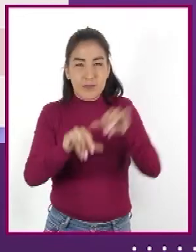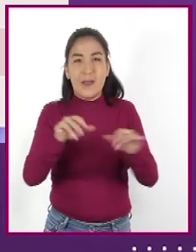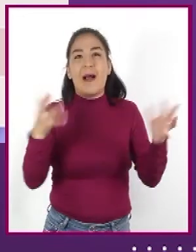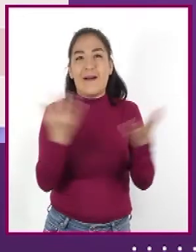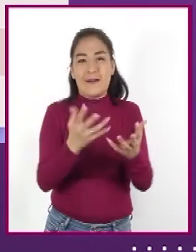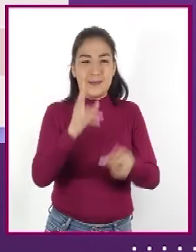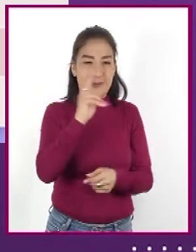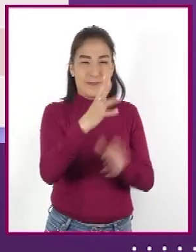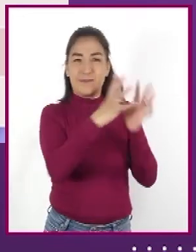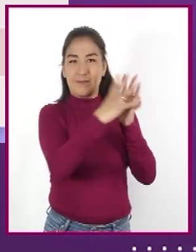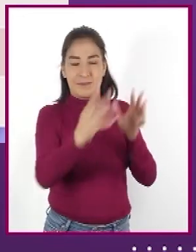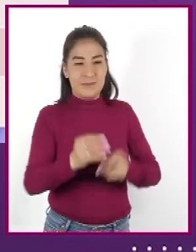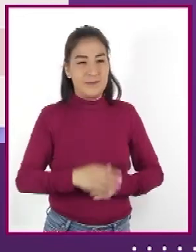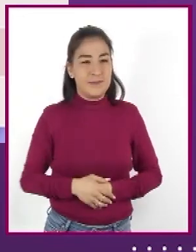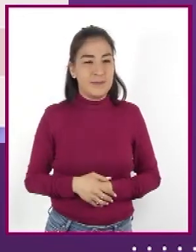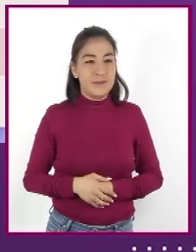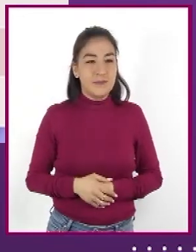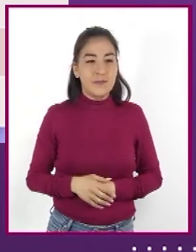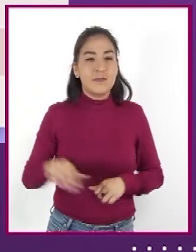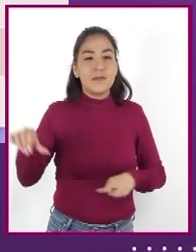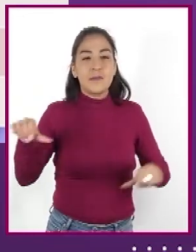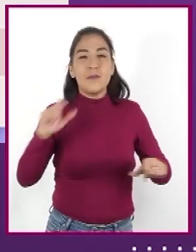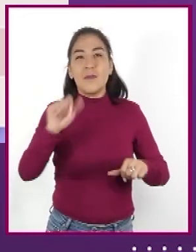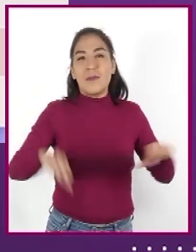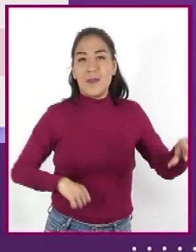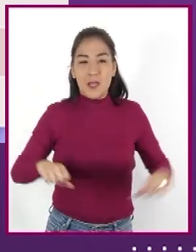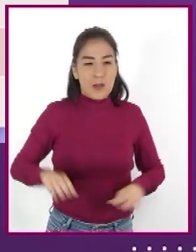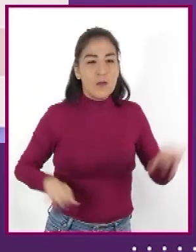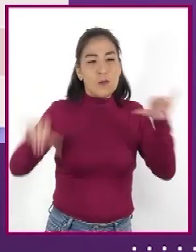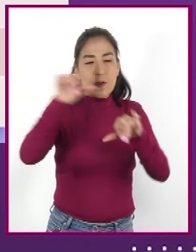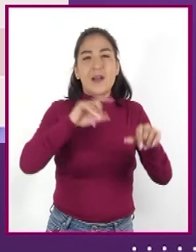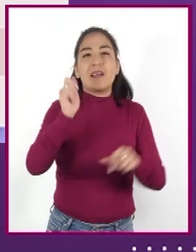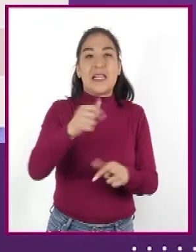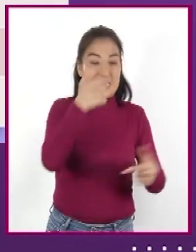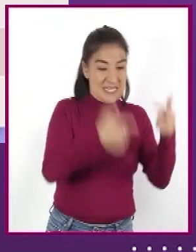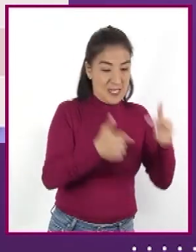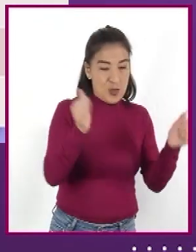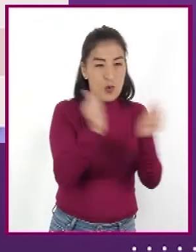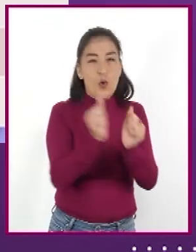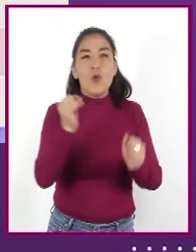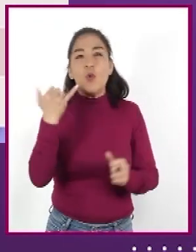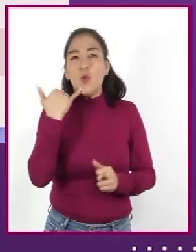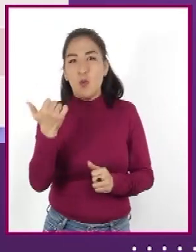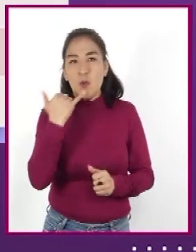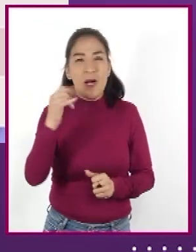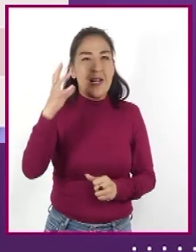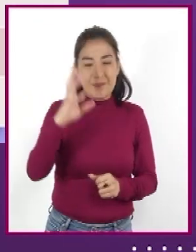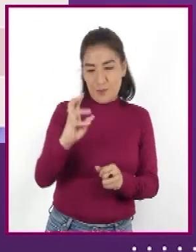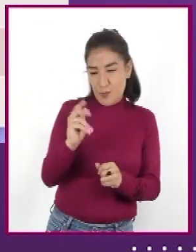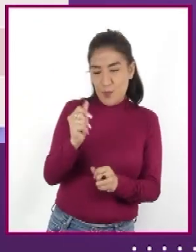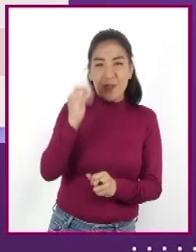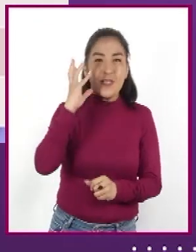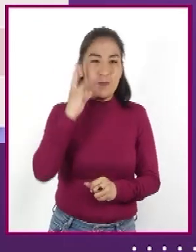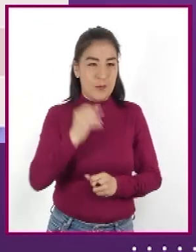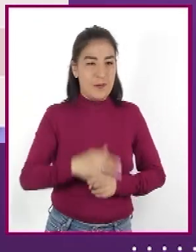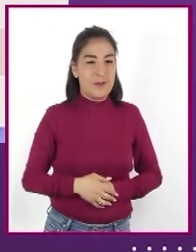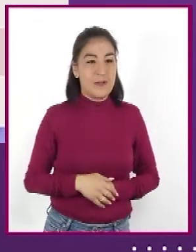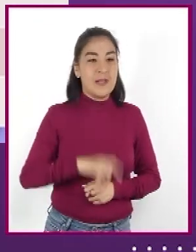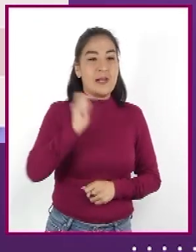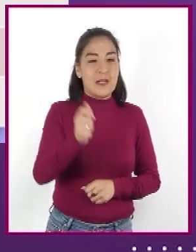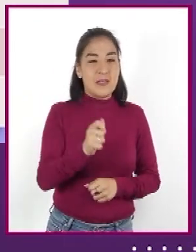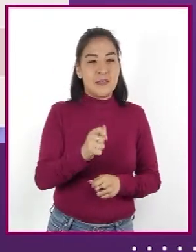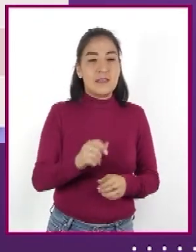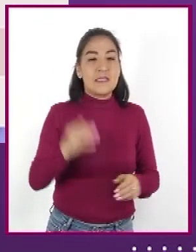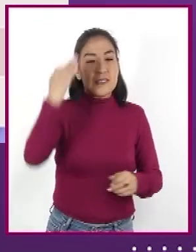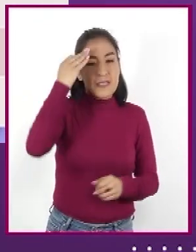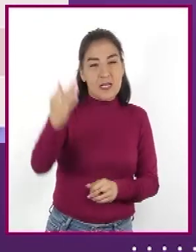realizadas. Actividad experimental: leche con jugo de limón. Cambio efectuado: se separa la caseína del suero.